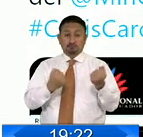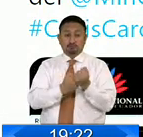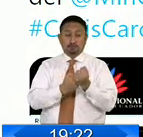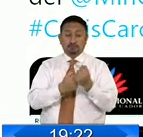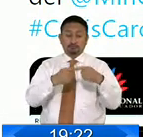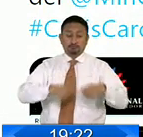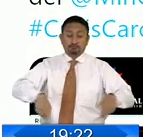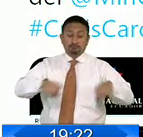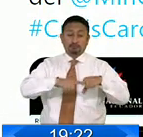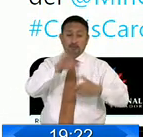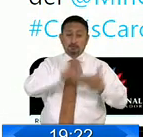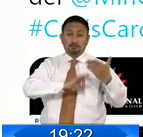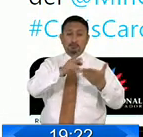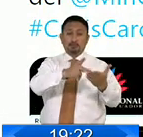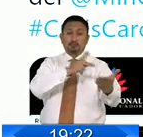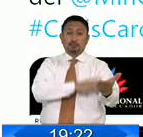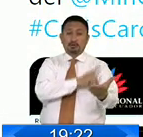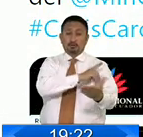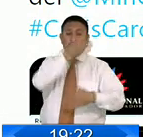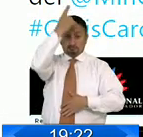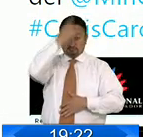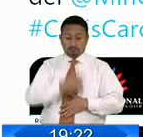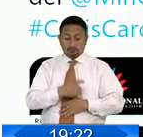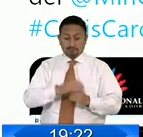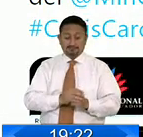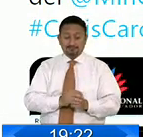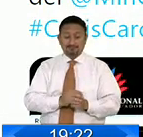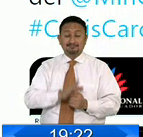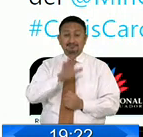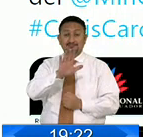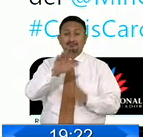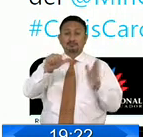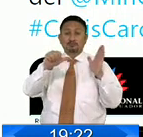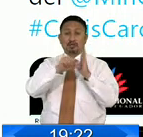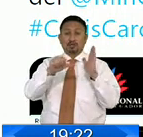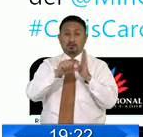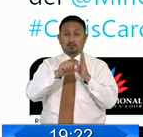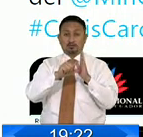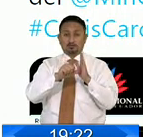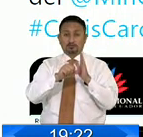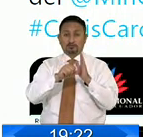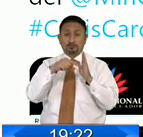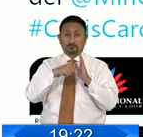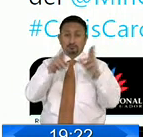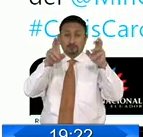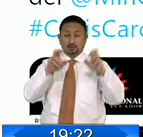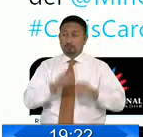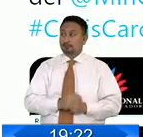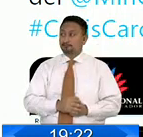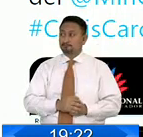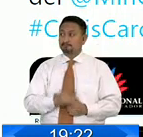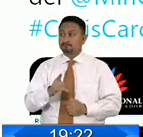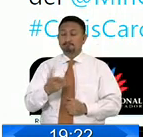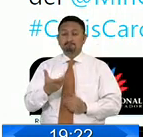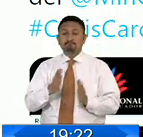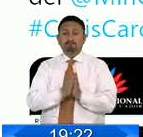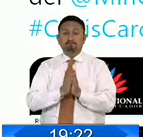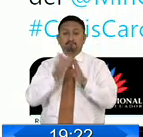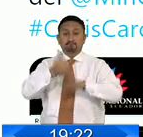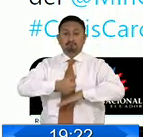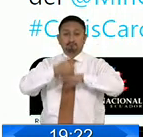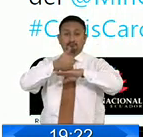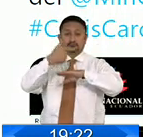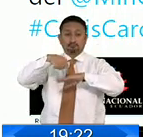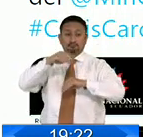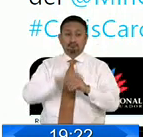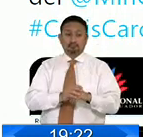virtual aprueba el proyecto de resolución con 5 artículos entre los que consta el pedido al ejecutivo para